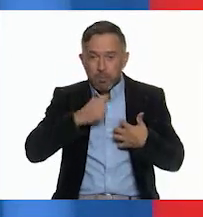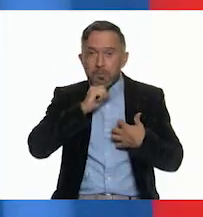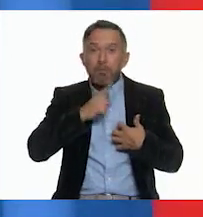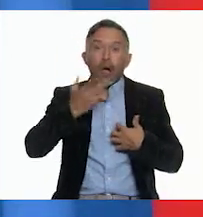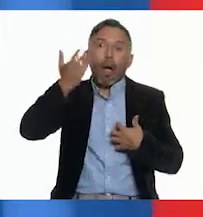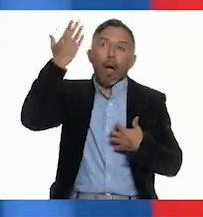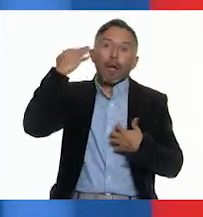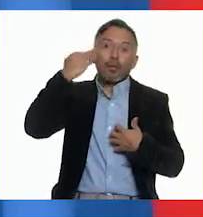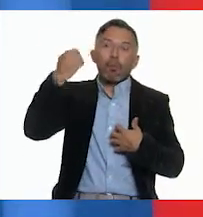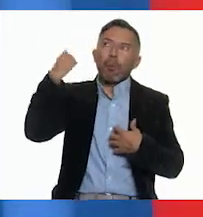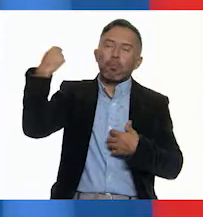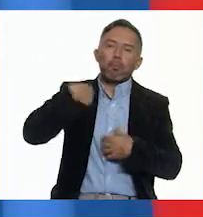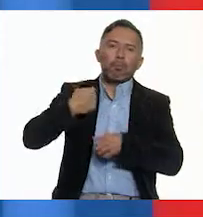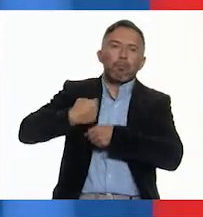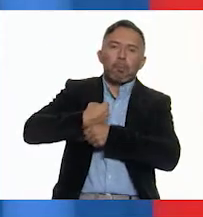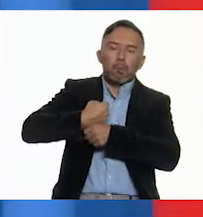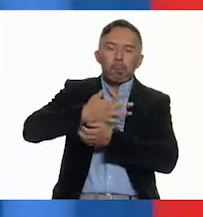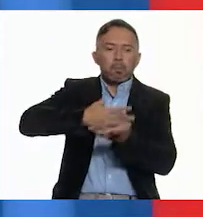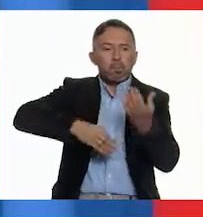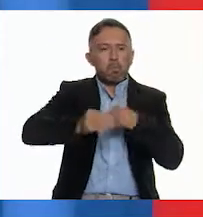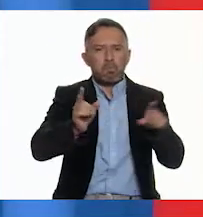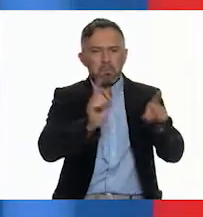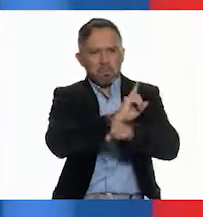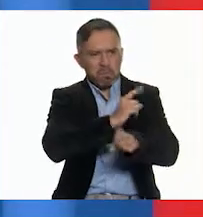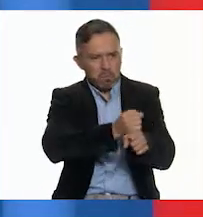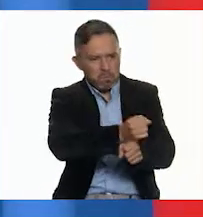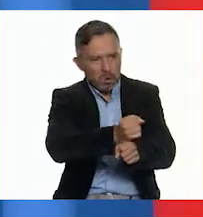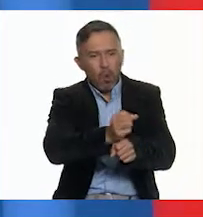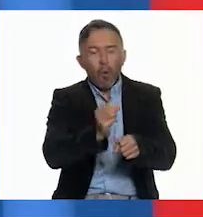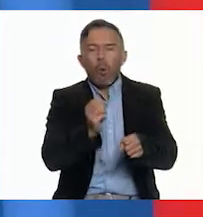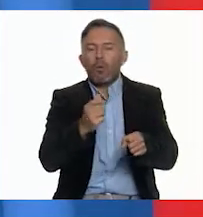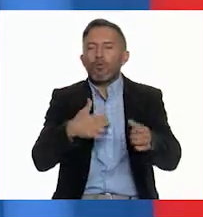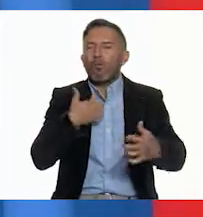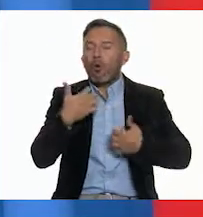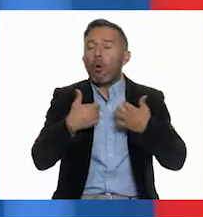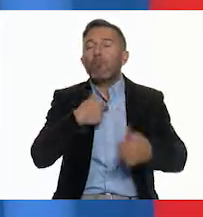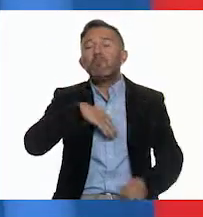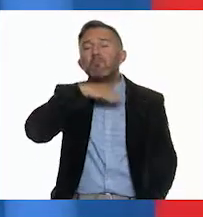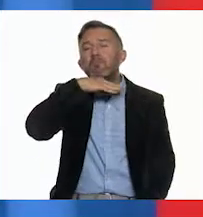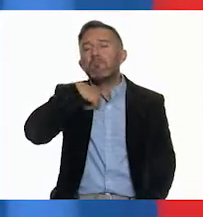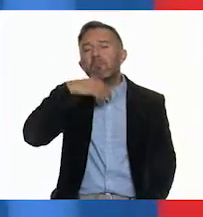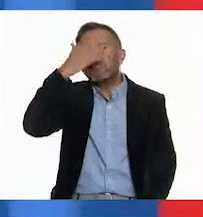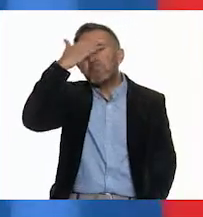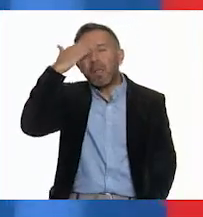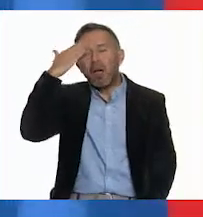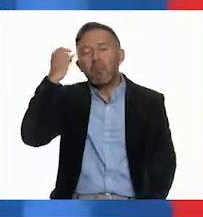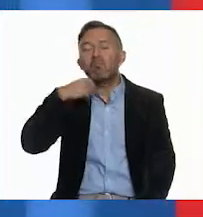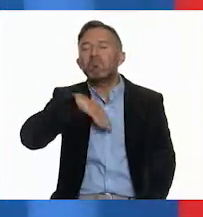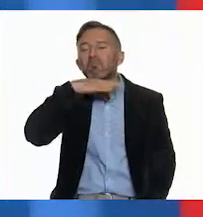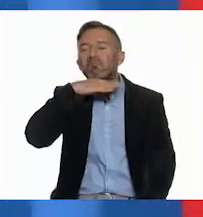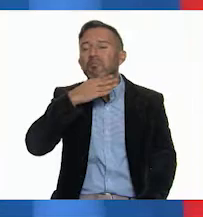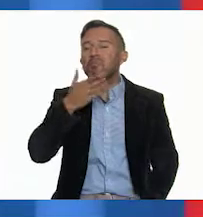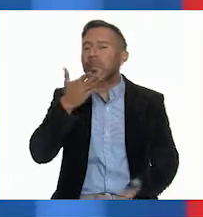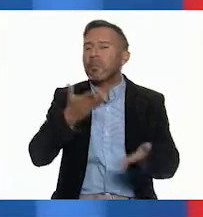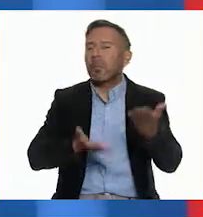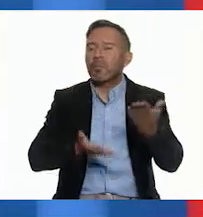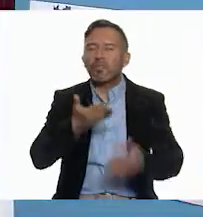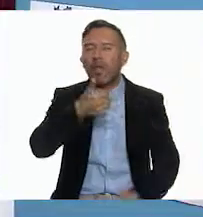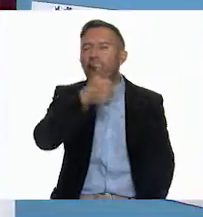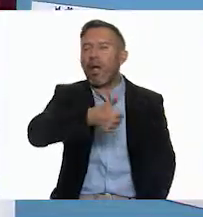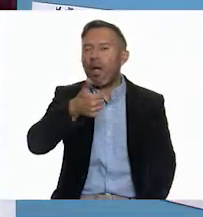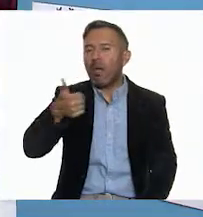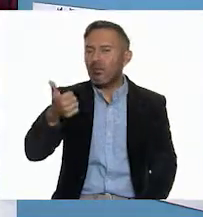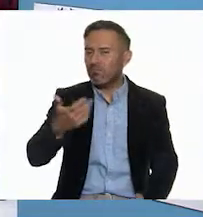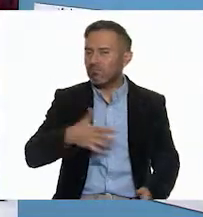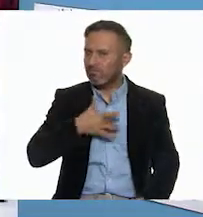por ignorancia, o incluso sin saber que están haciendo algo malo. Depende de cada persona. ¿No, maestra? Así es,